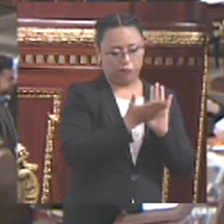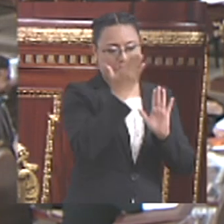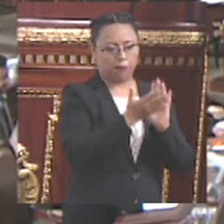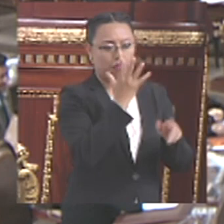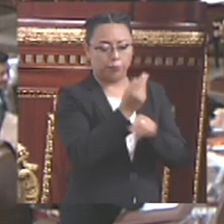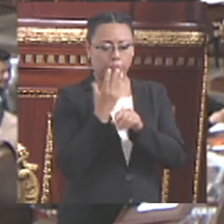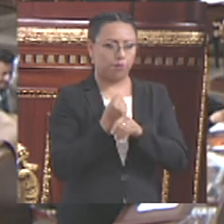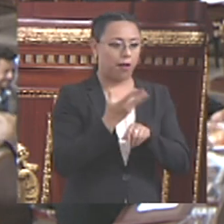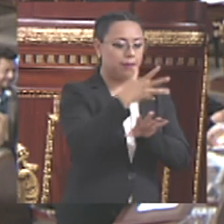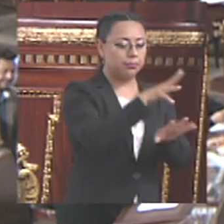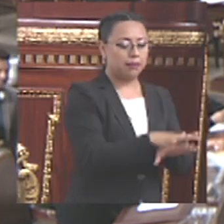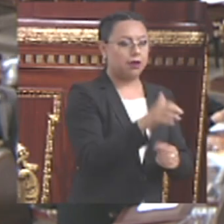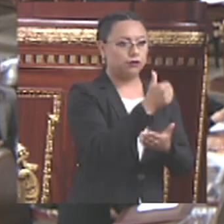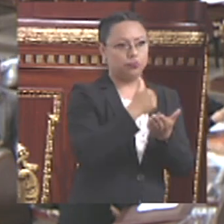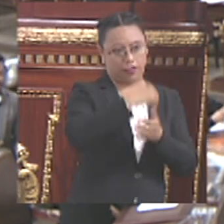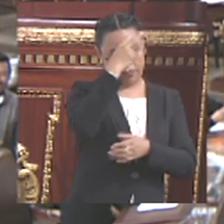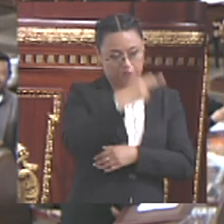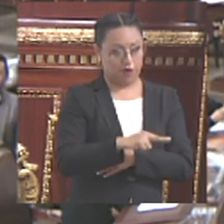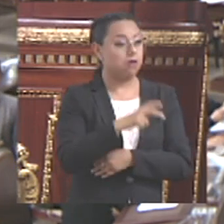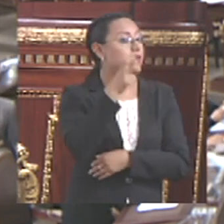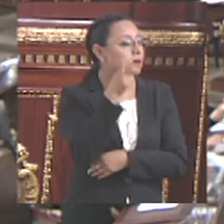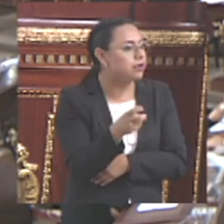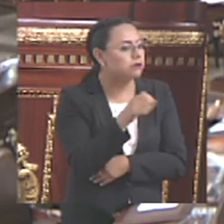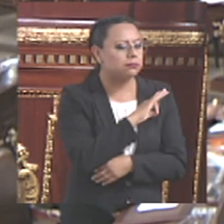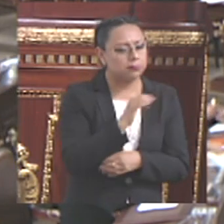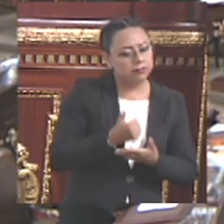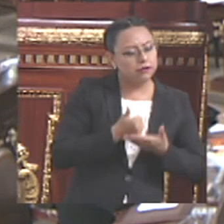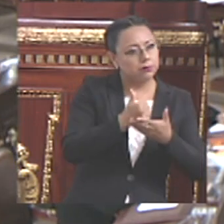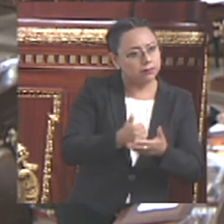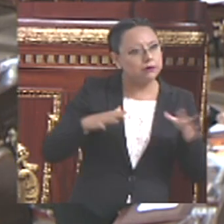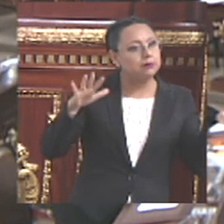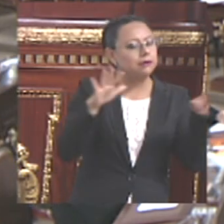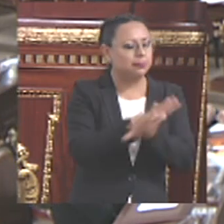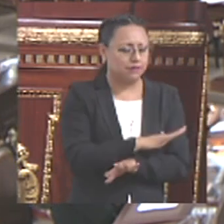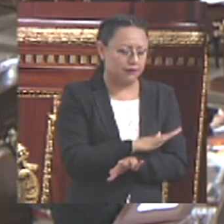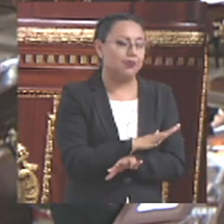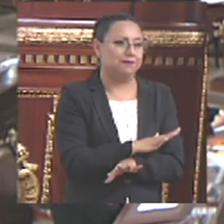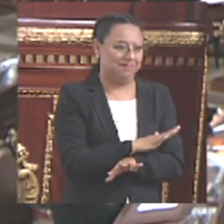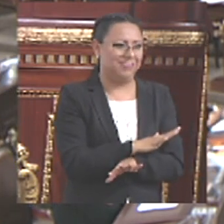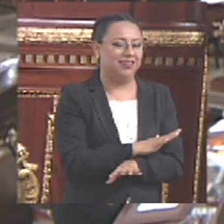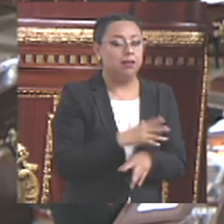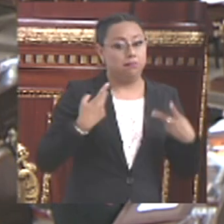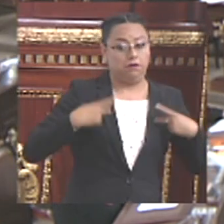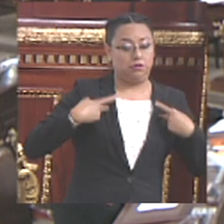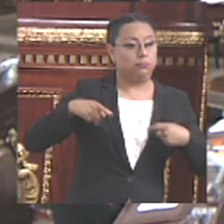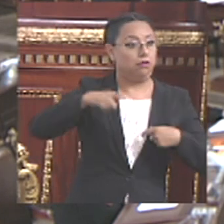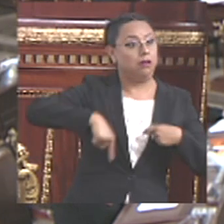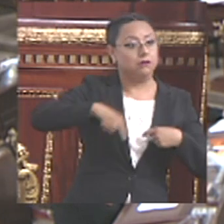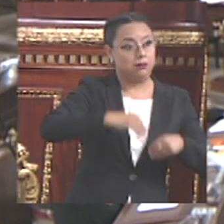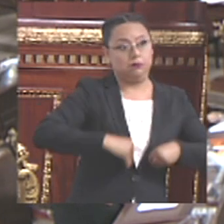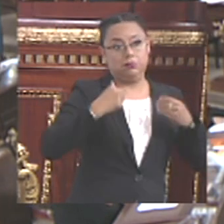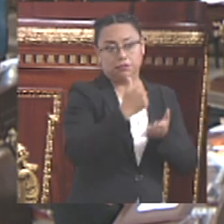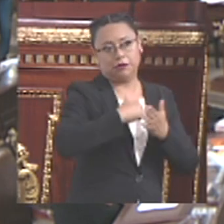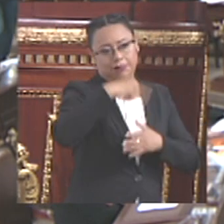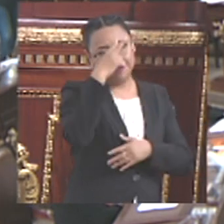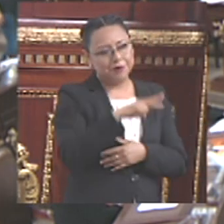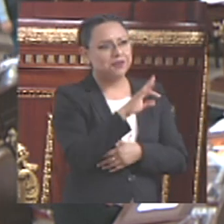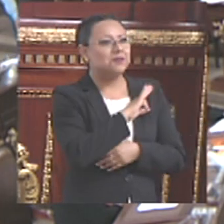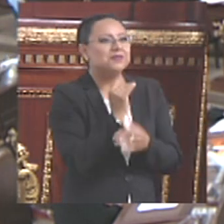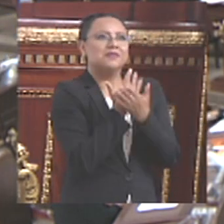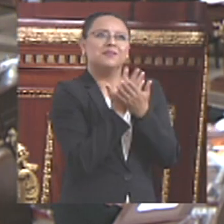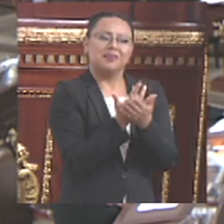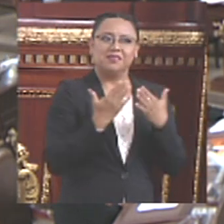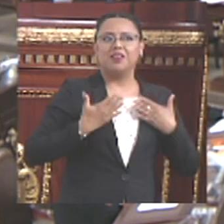muy popular que venía a cambiar la realidad de los ciudadanos y se veía con esperanza. En el 2020 se